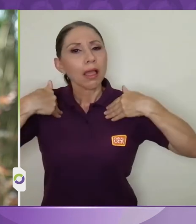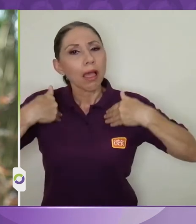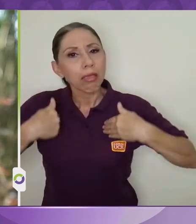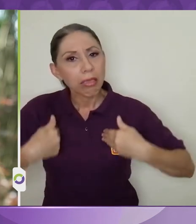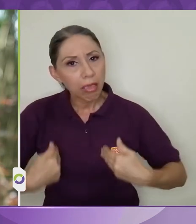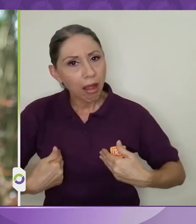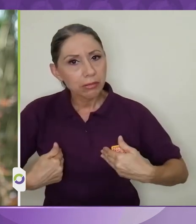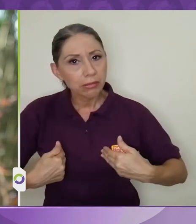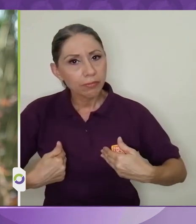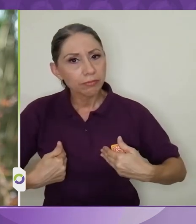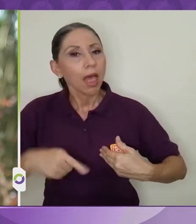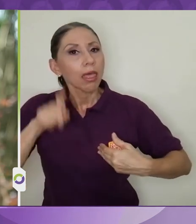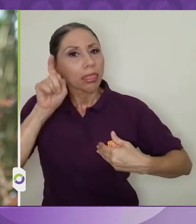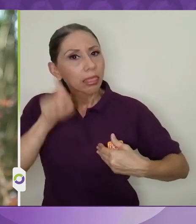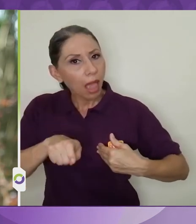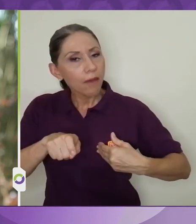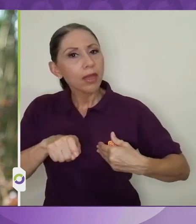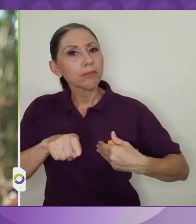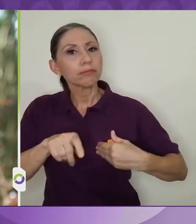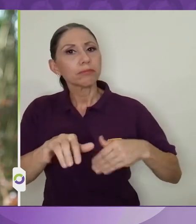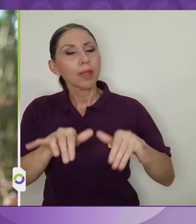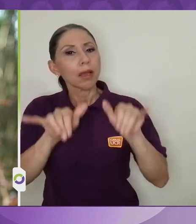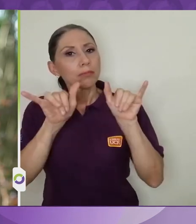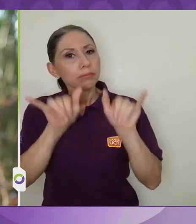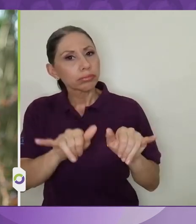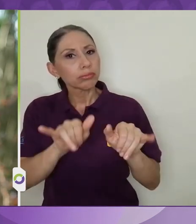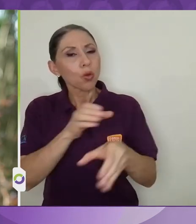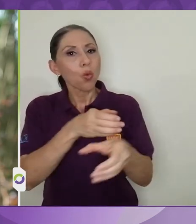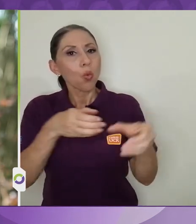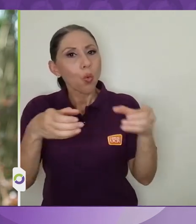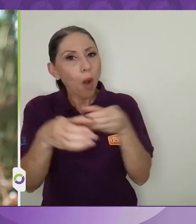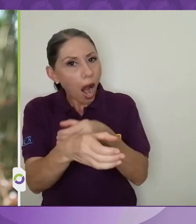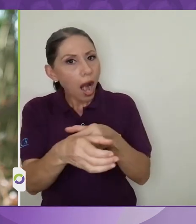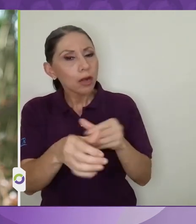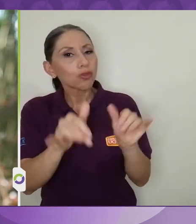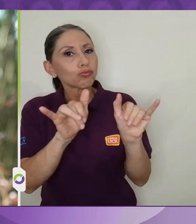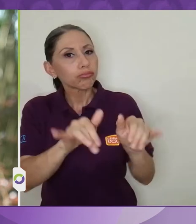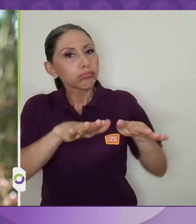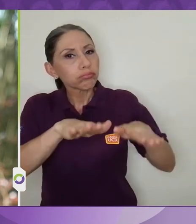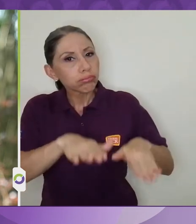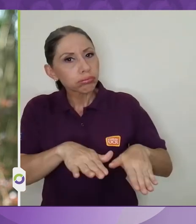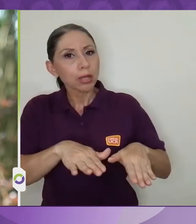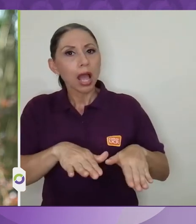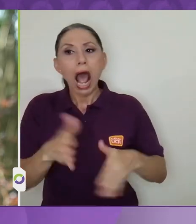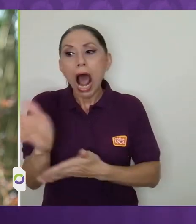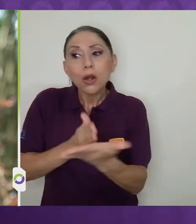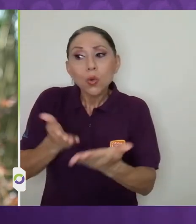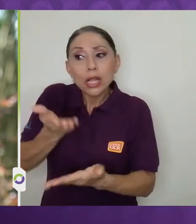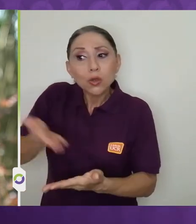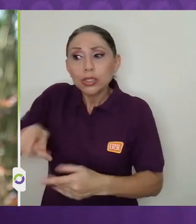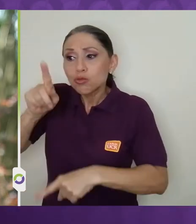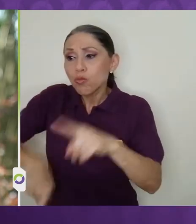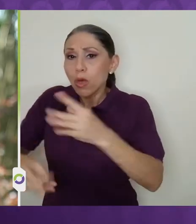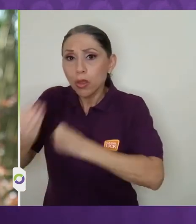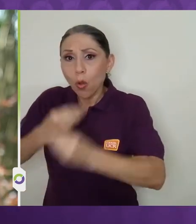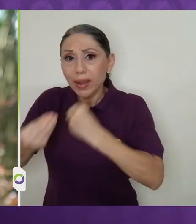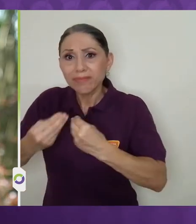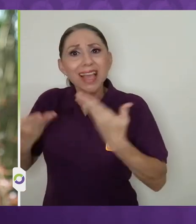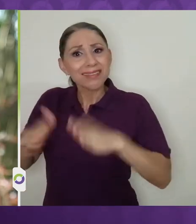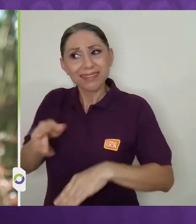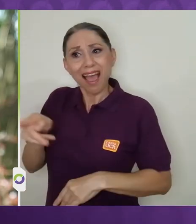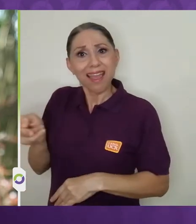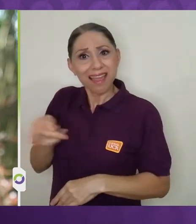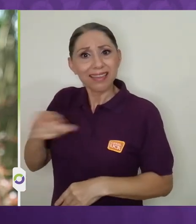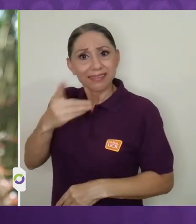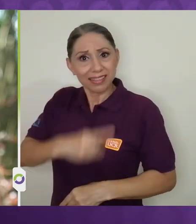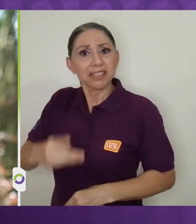que mantenerse en su cuarto, no comer ciertas comidas. Tienen una disciplina que les han inculcado desde que son